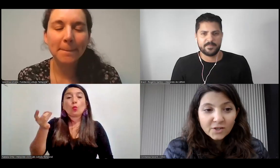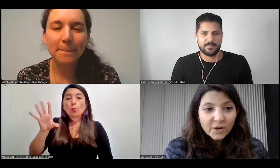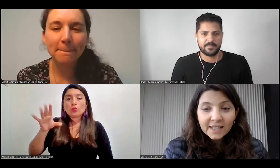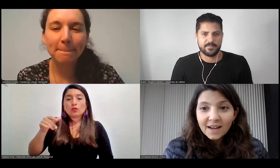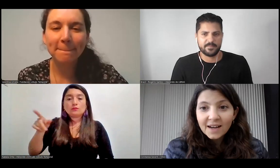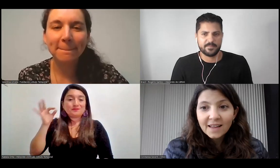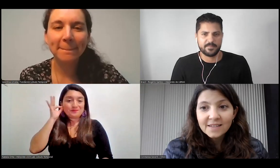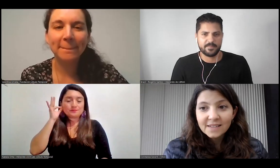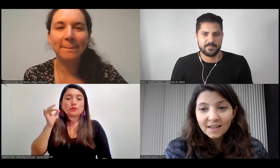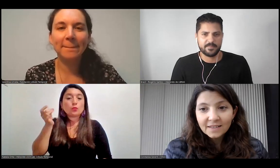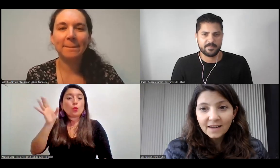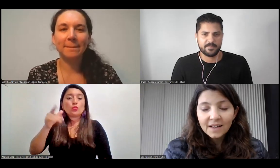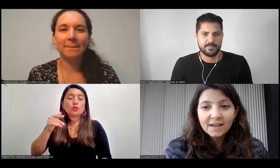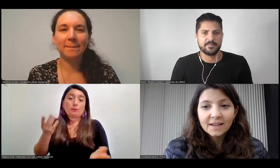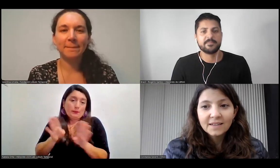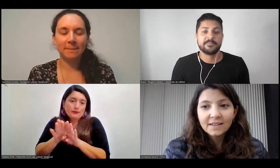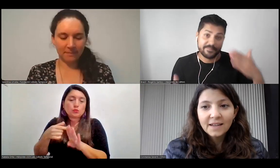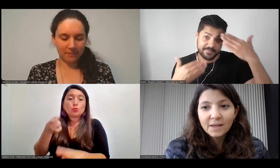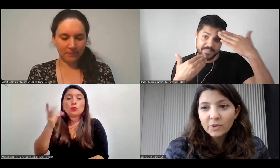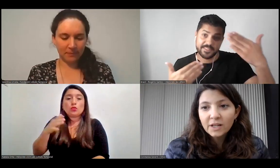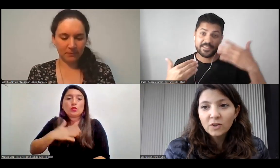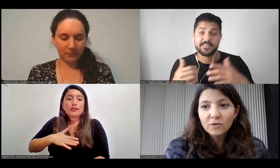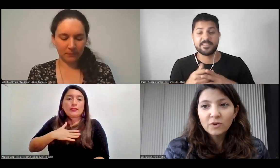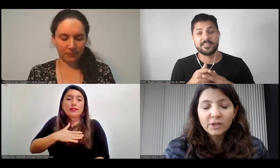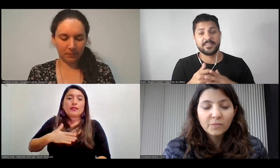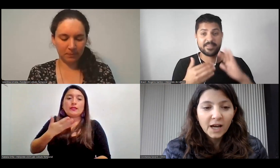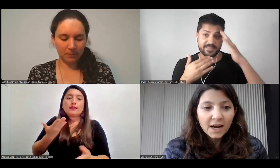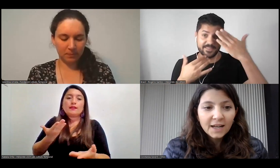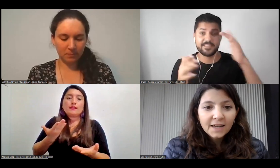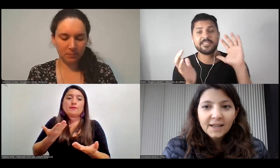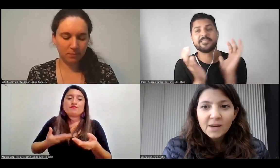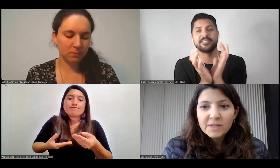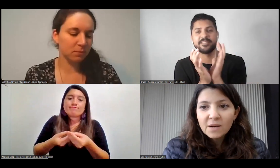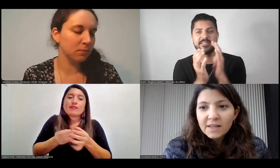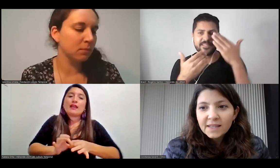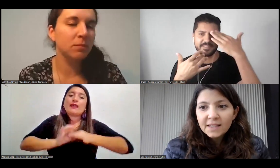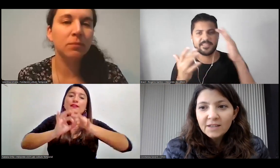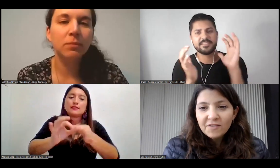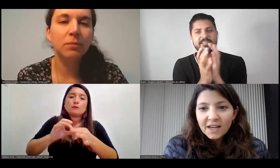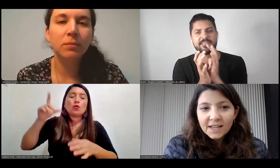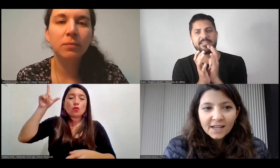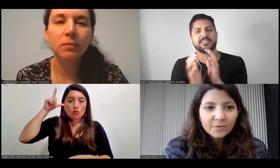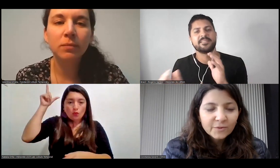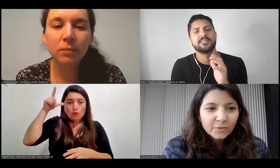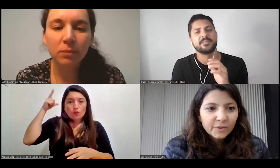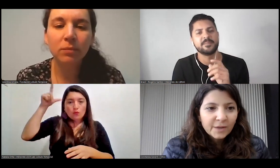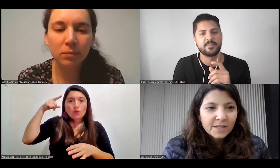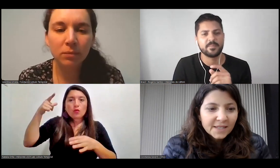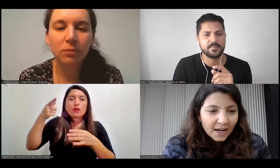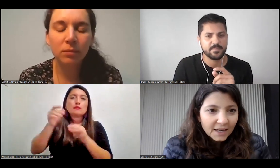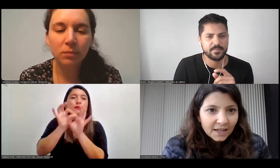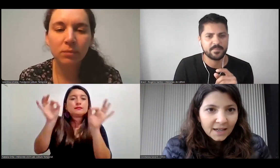Para cerrar, solo quería agradecer al equipo del Lóbulo Temporal, especialmente a ti, Viviana,